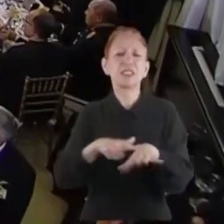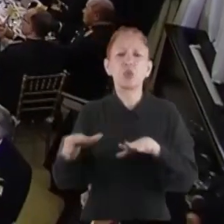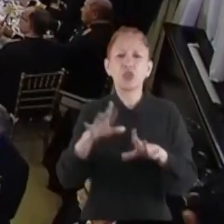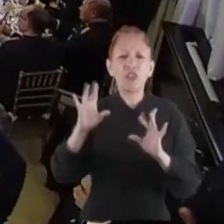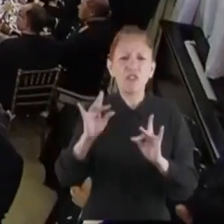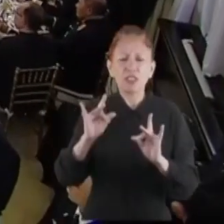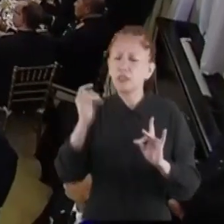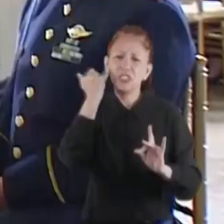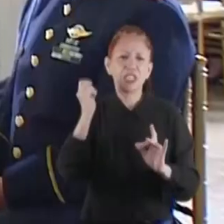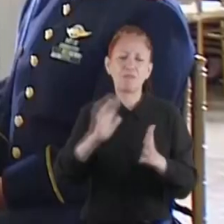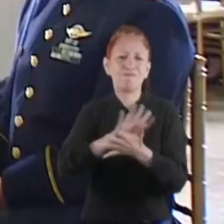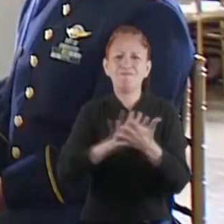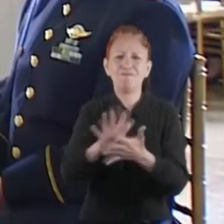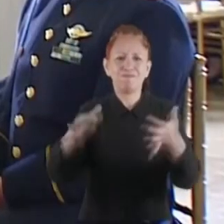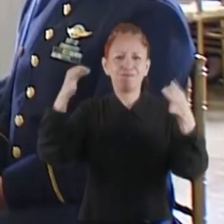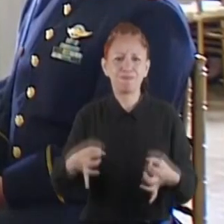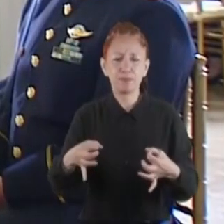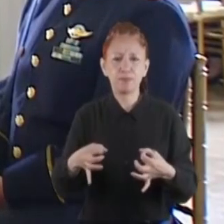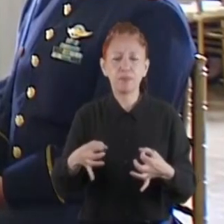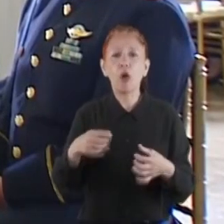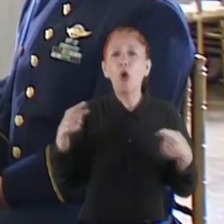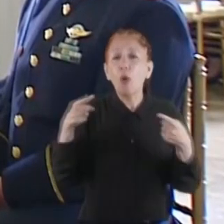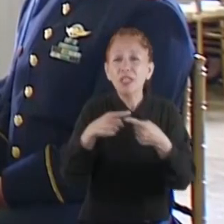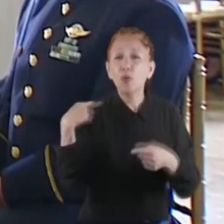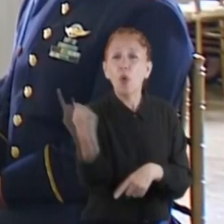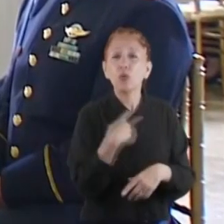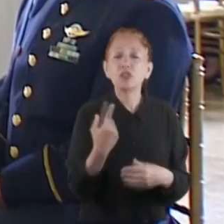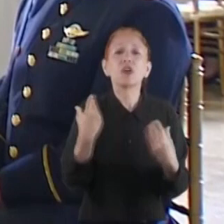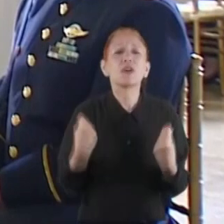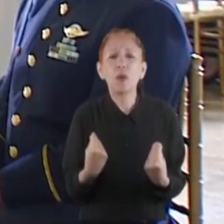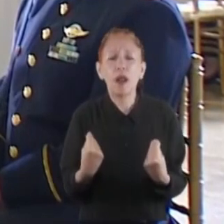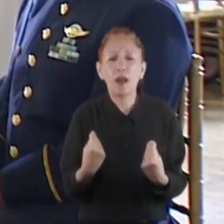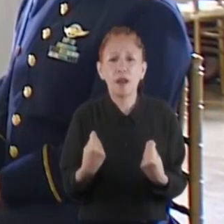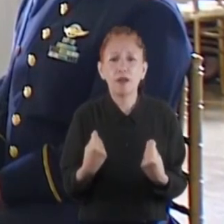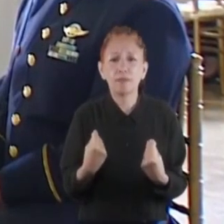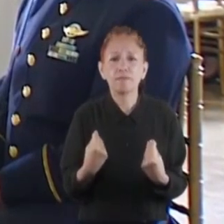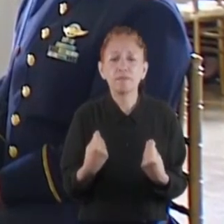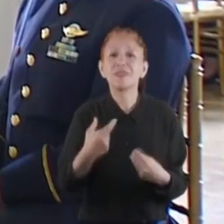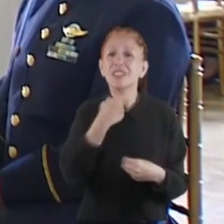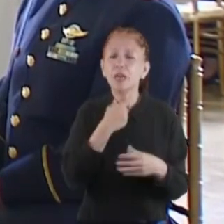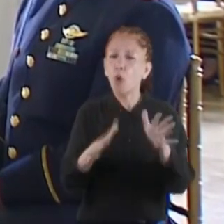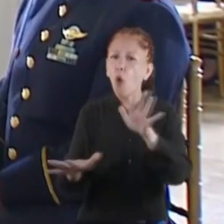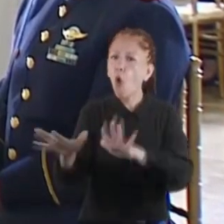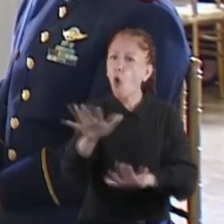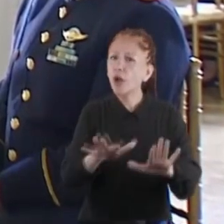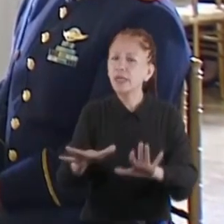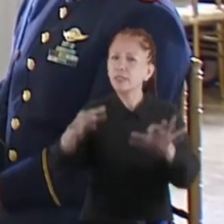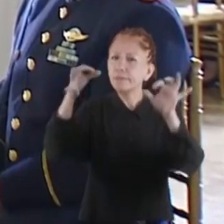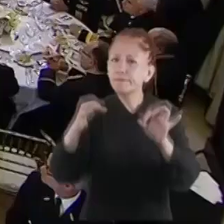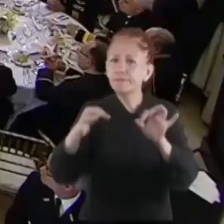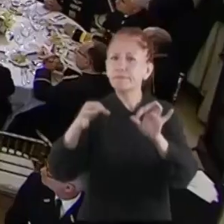todos los aportes. Nuestro propósito es mantener una adecuada organización